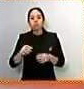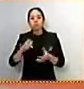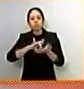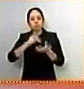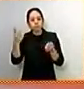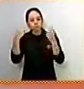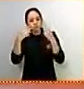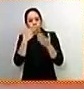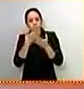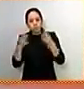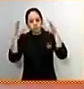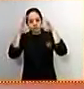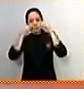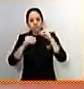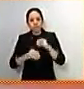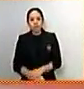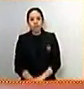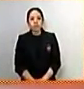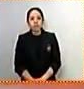tenga una buena noche.